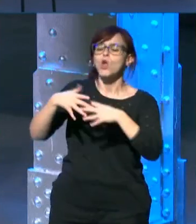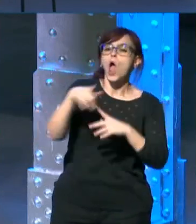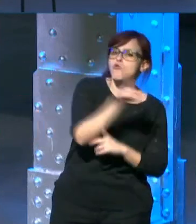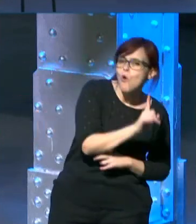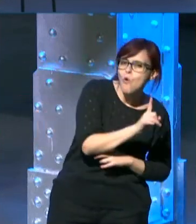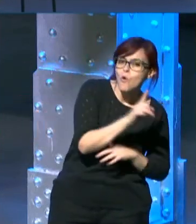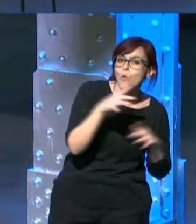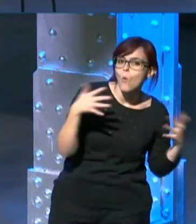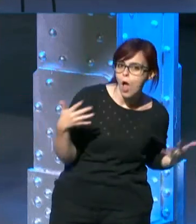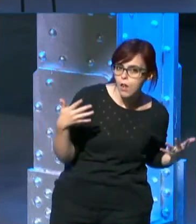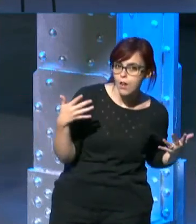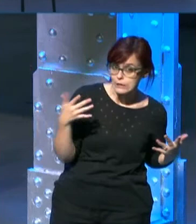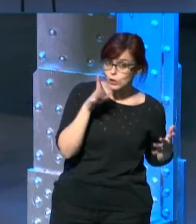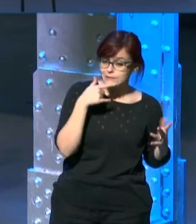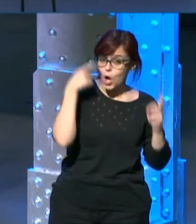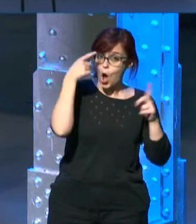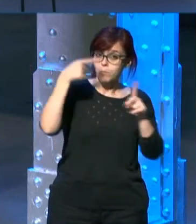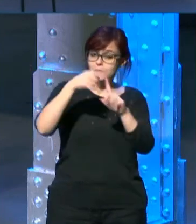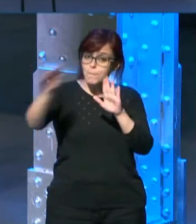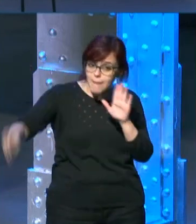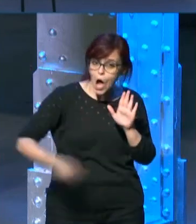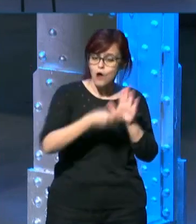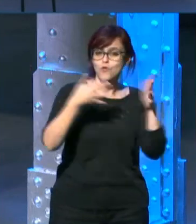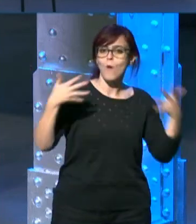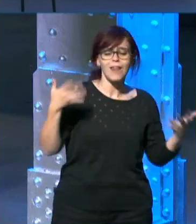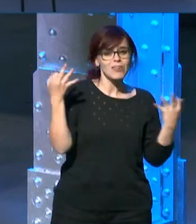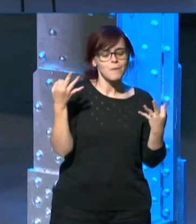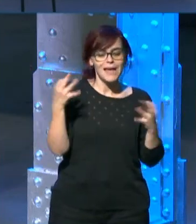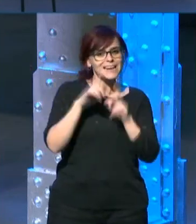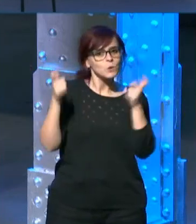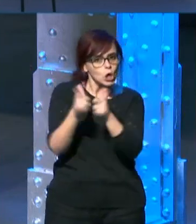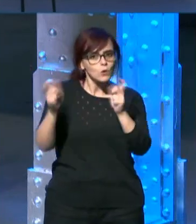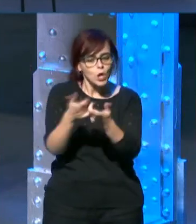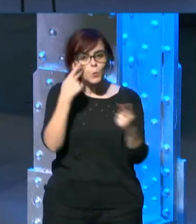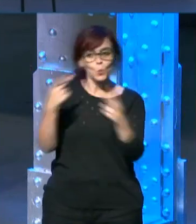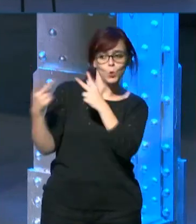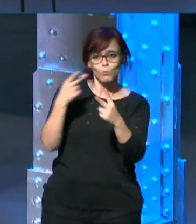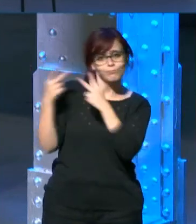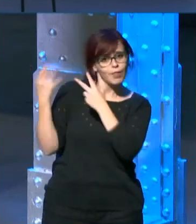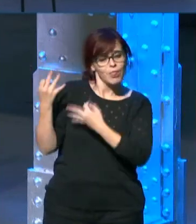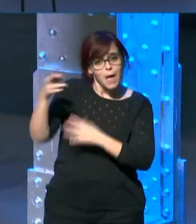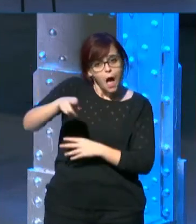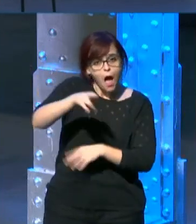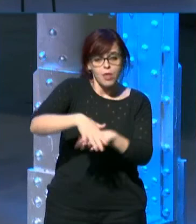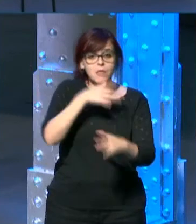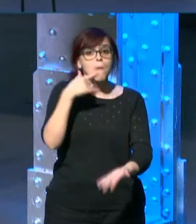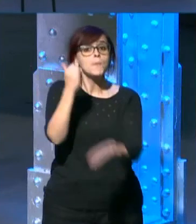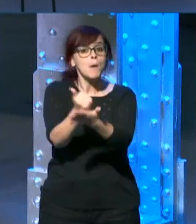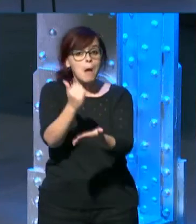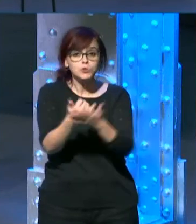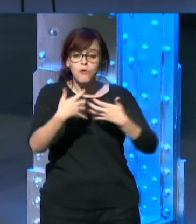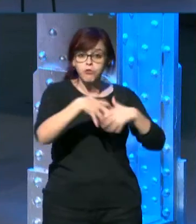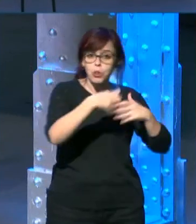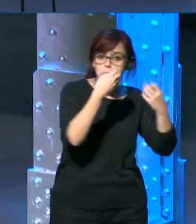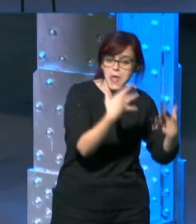y qué mejoras se pueden incorporar, es una cosa que se tiene que hacer de forma continua. Y lo mejor es probamos una, vemos cómo